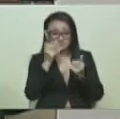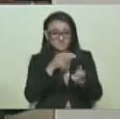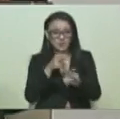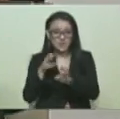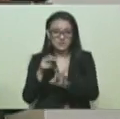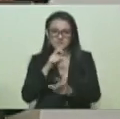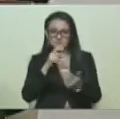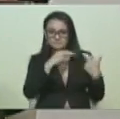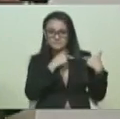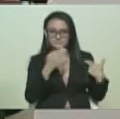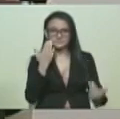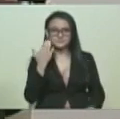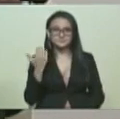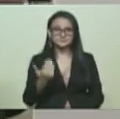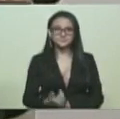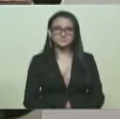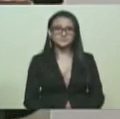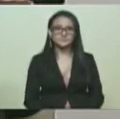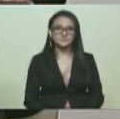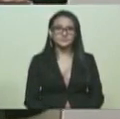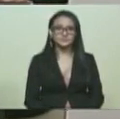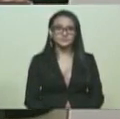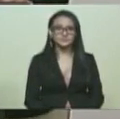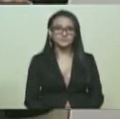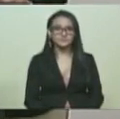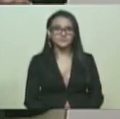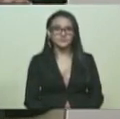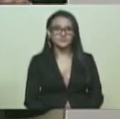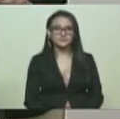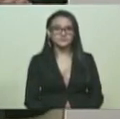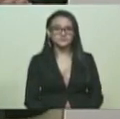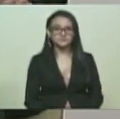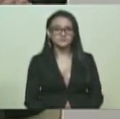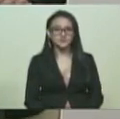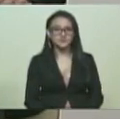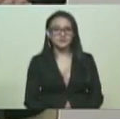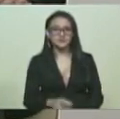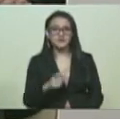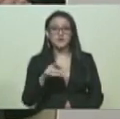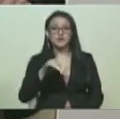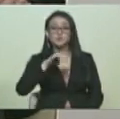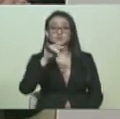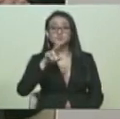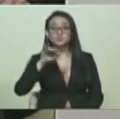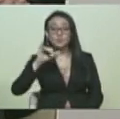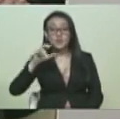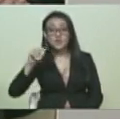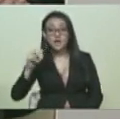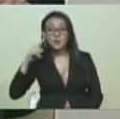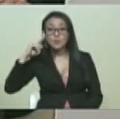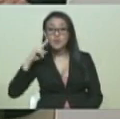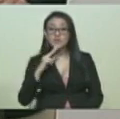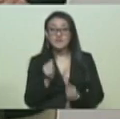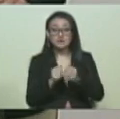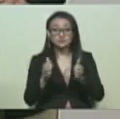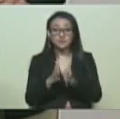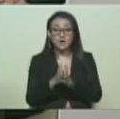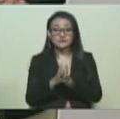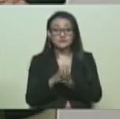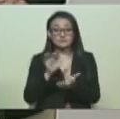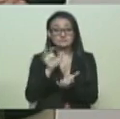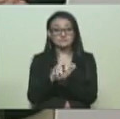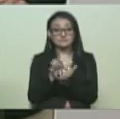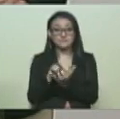terroristas. El destino, en principio, eran los estados Zulia, Bolívar, Nueva Esparta, Anzoátegui y